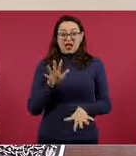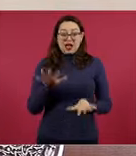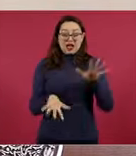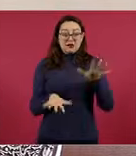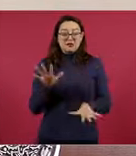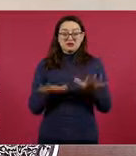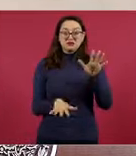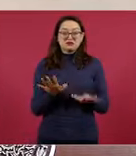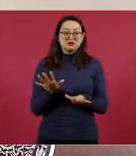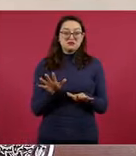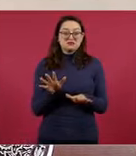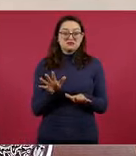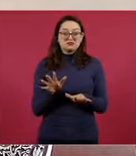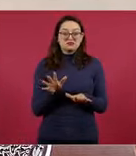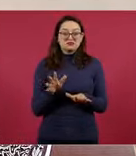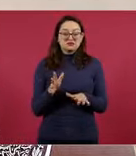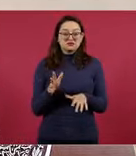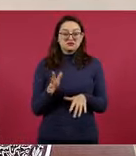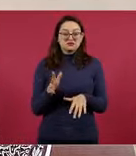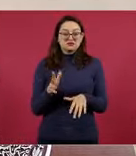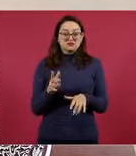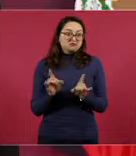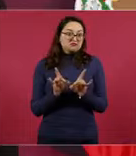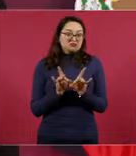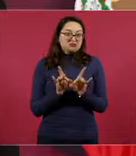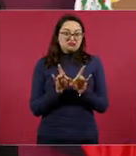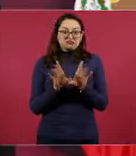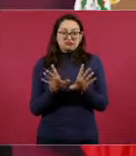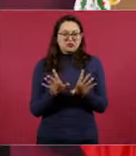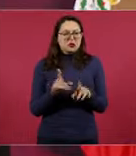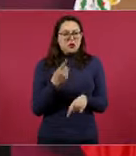Sí. Eso suele pasar.